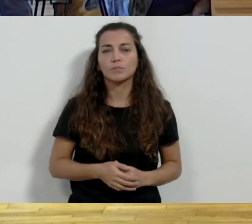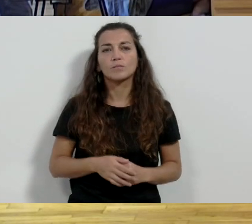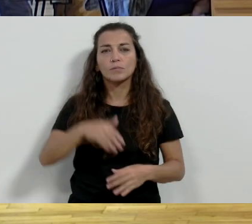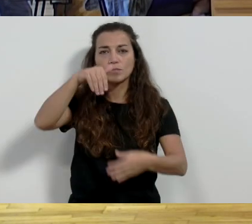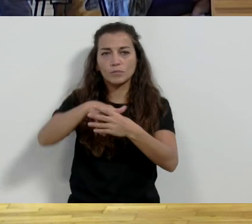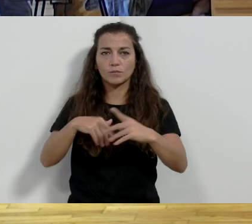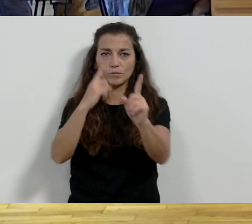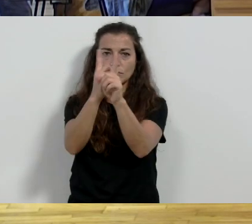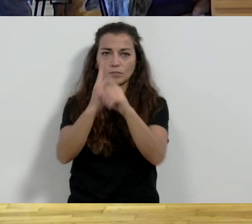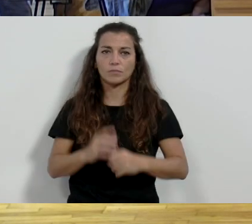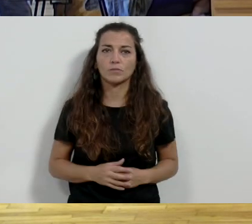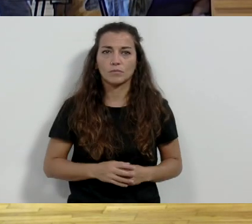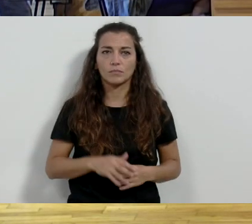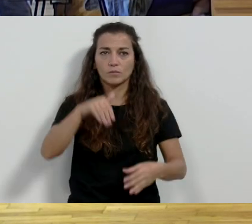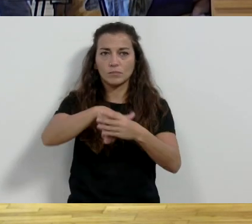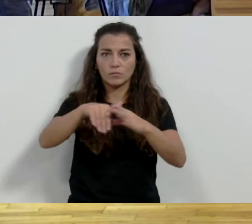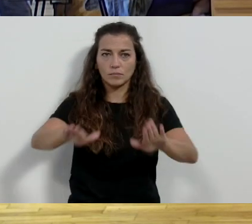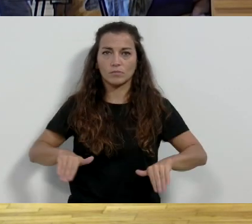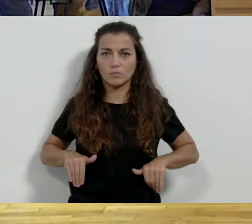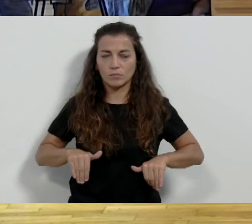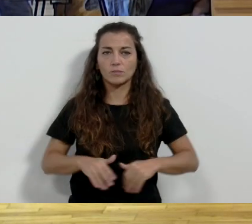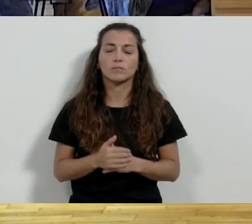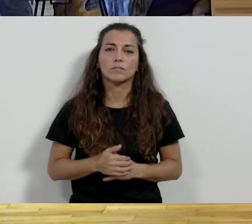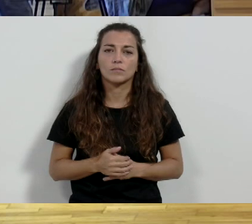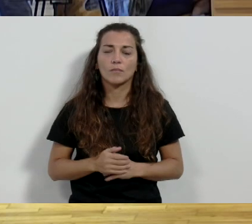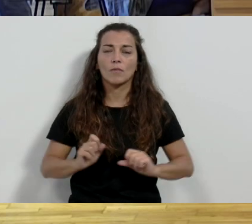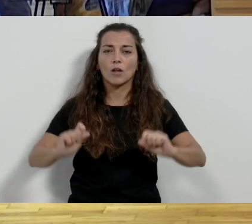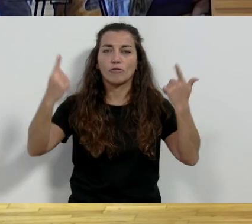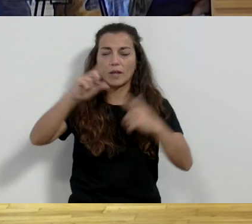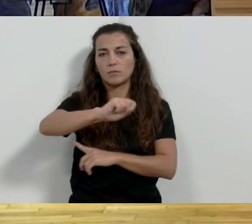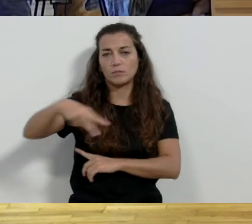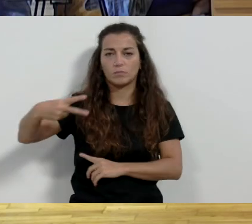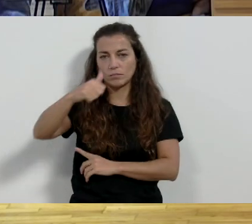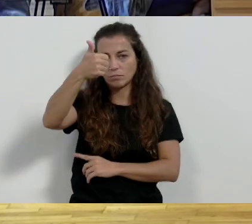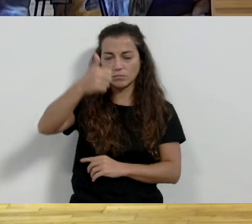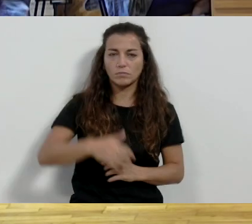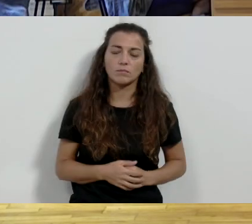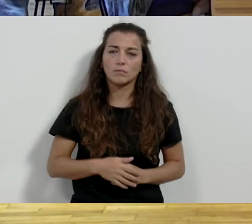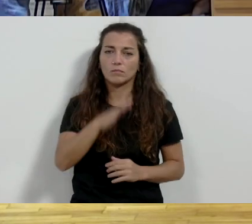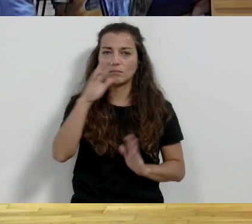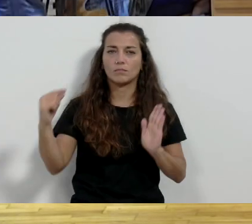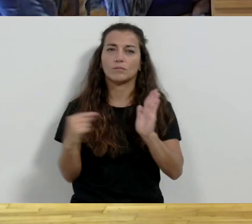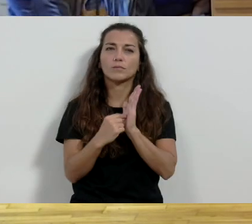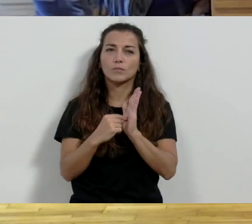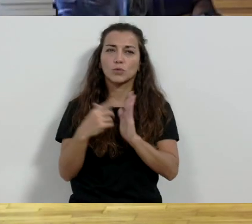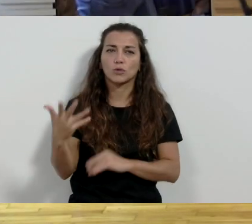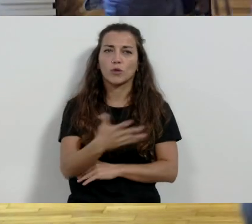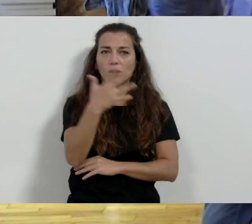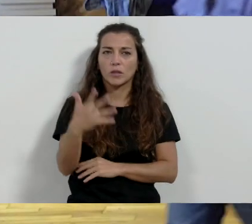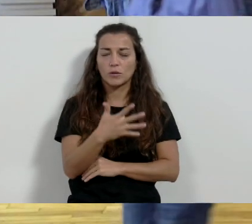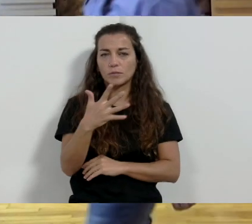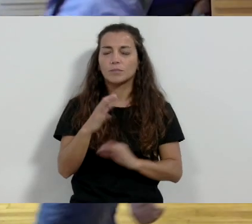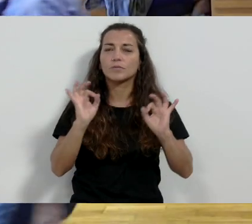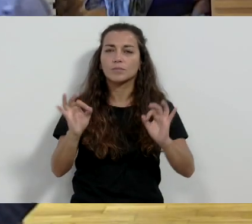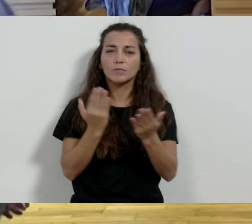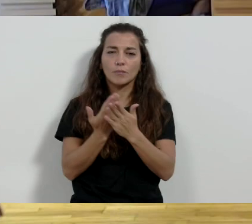¿Votos en contra? ¿Abstenciones? Pues queda aprobada. Pasamos al punto número 5,